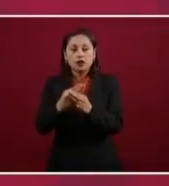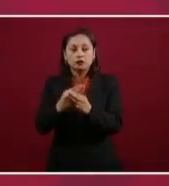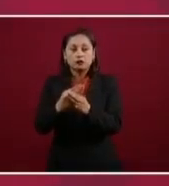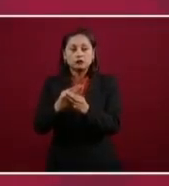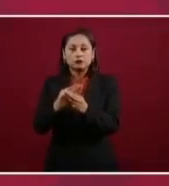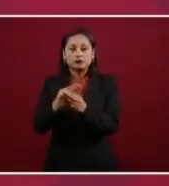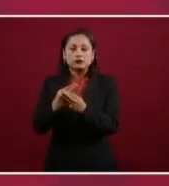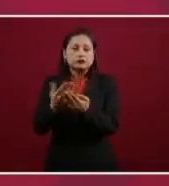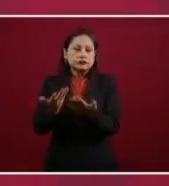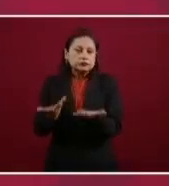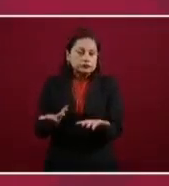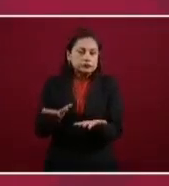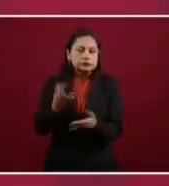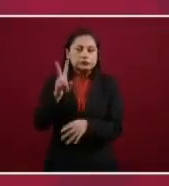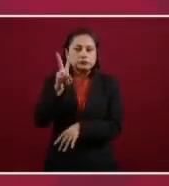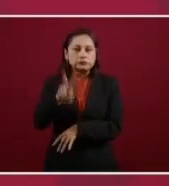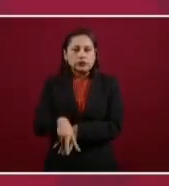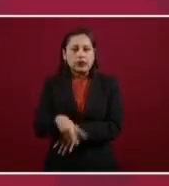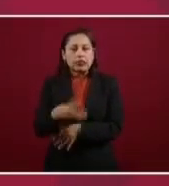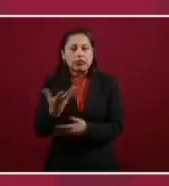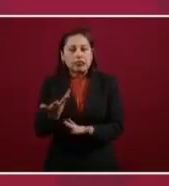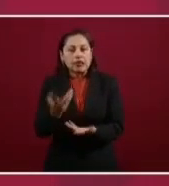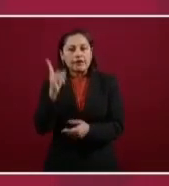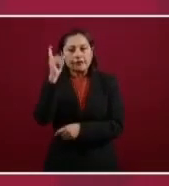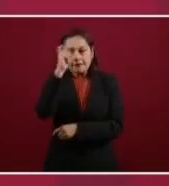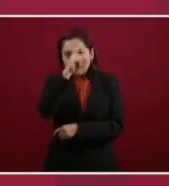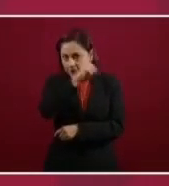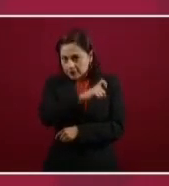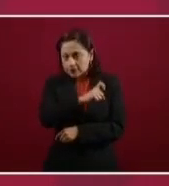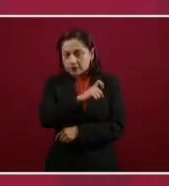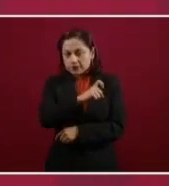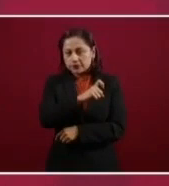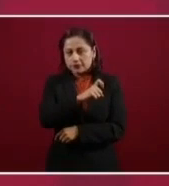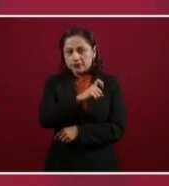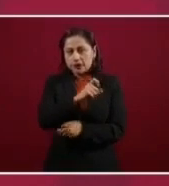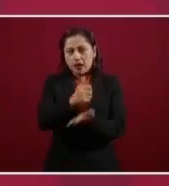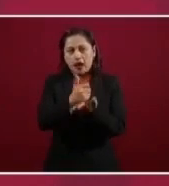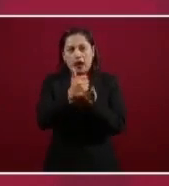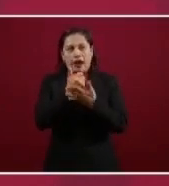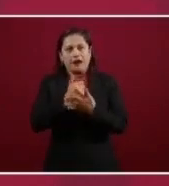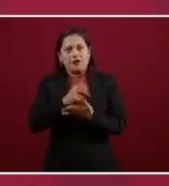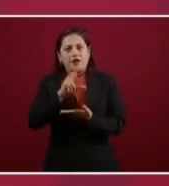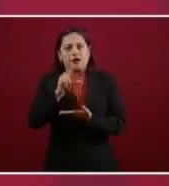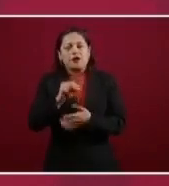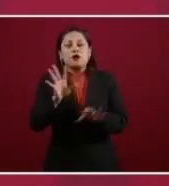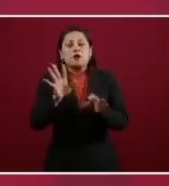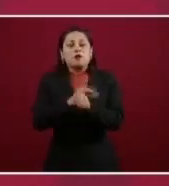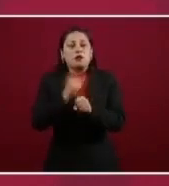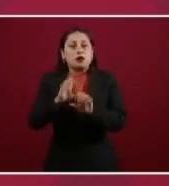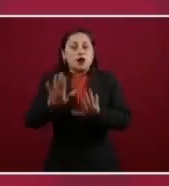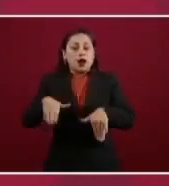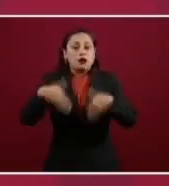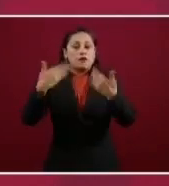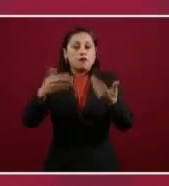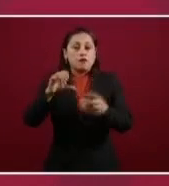favorable porque está disminuyendo la inversión